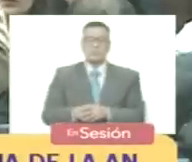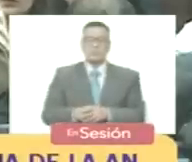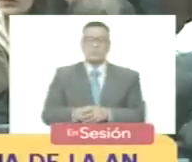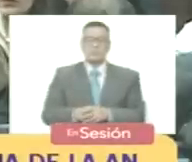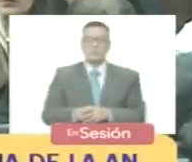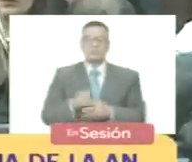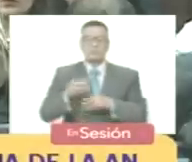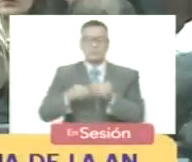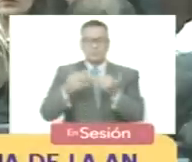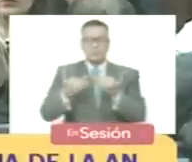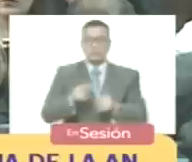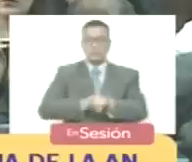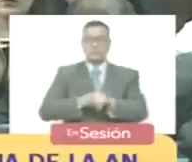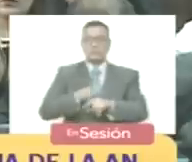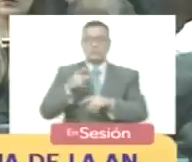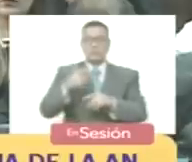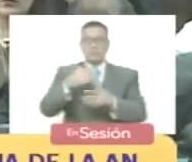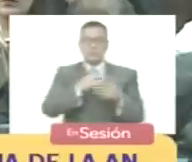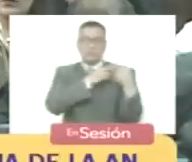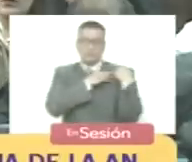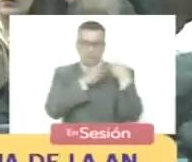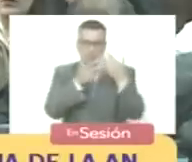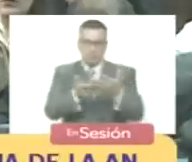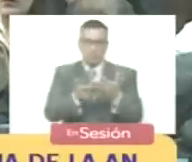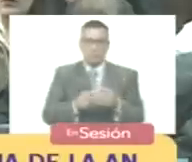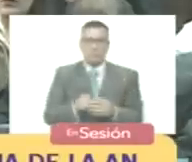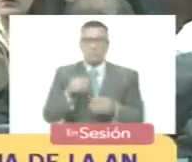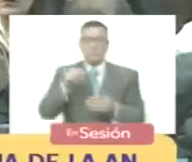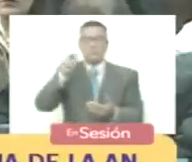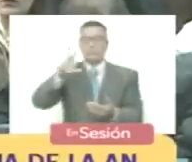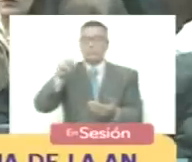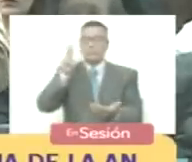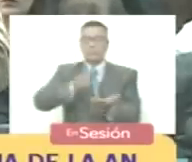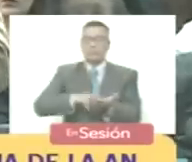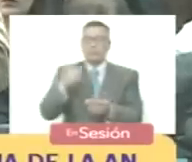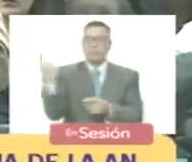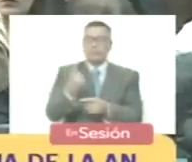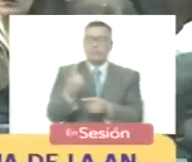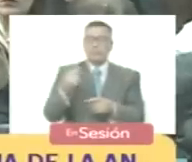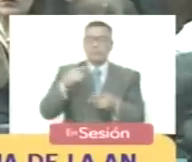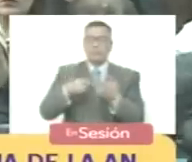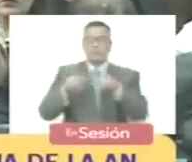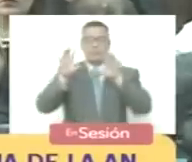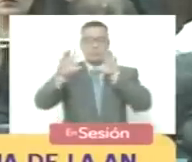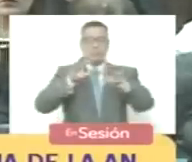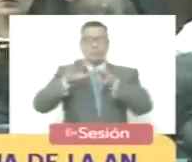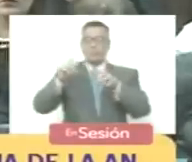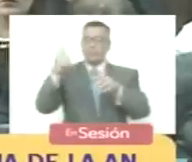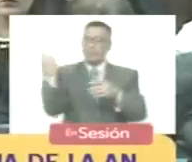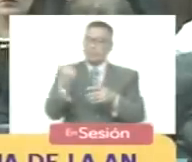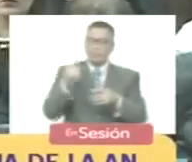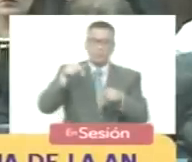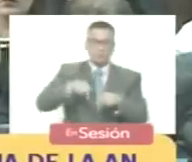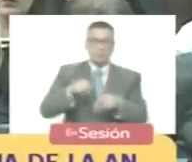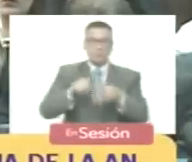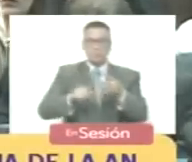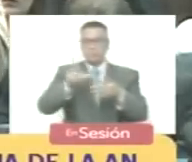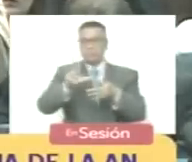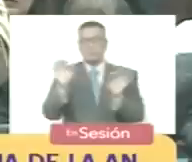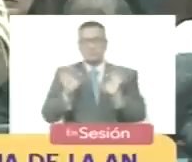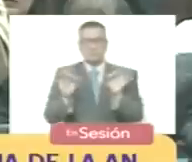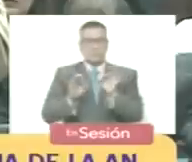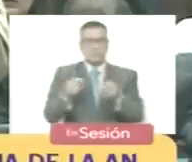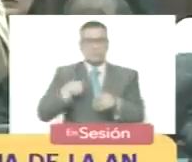como la hemos asumido. Como hemos puesto el hombro para decir no aceptamos intervención ni injerencia extranjera de ningún tercero,